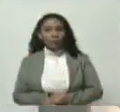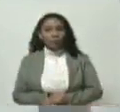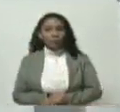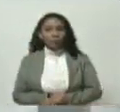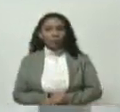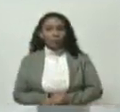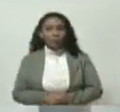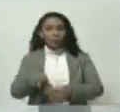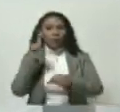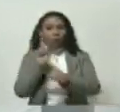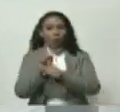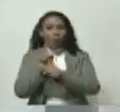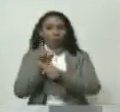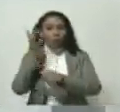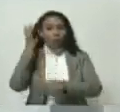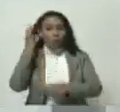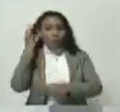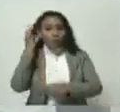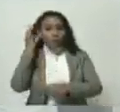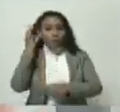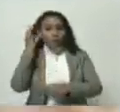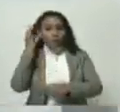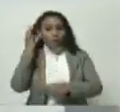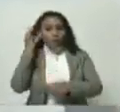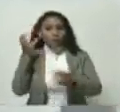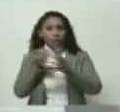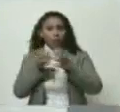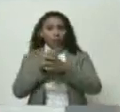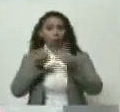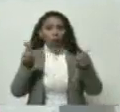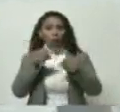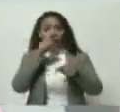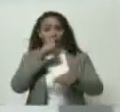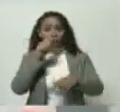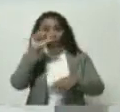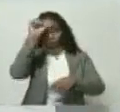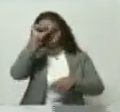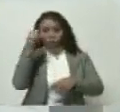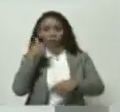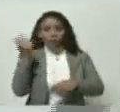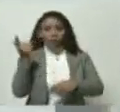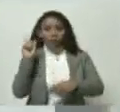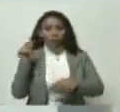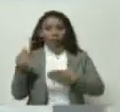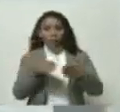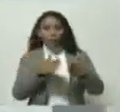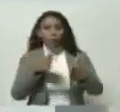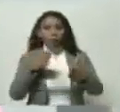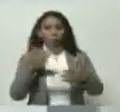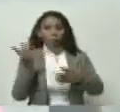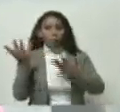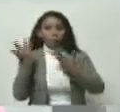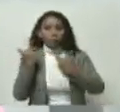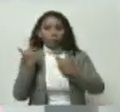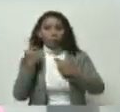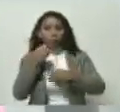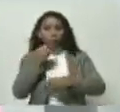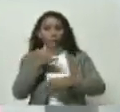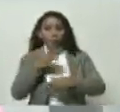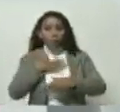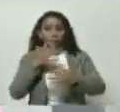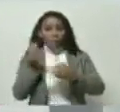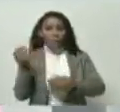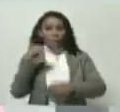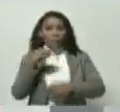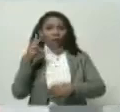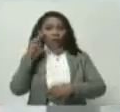la única mujer de la tripulación, cumple año el domingo. Entonces ella decía, en el camino me comenzaba, bueno, mi mayor regalo es